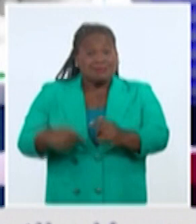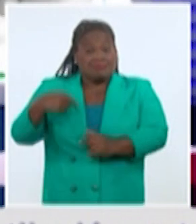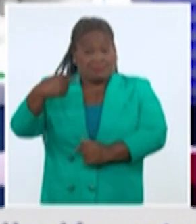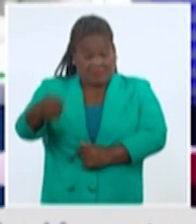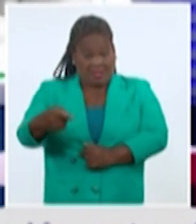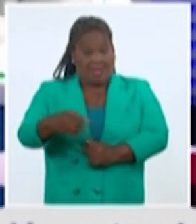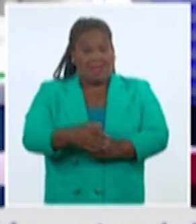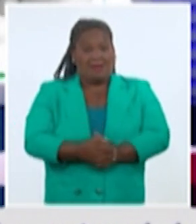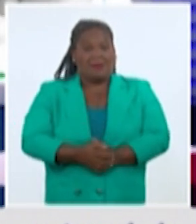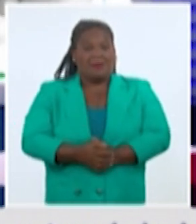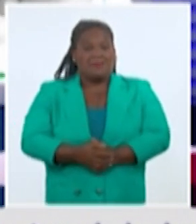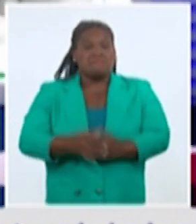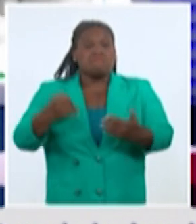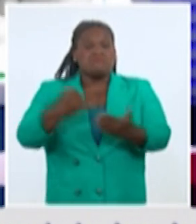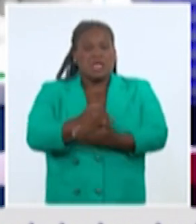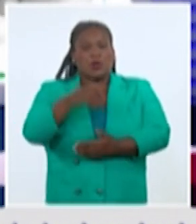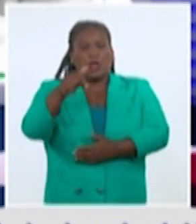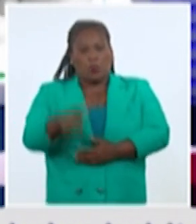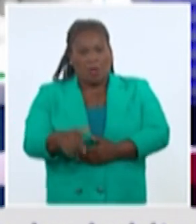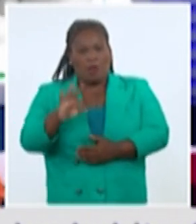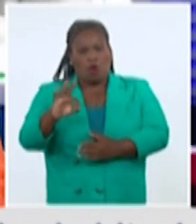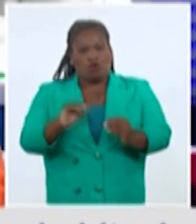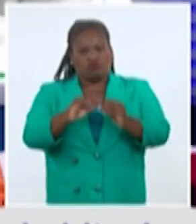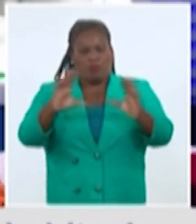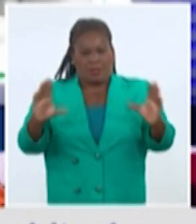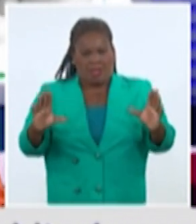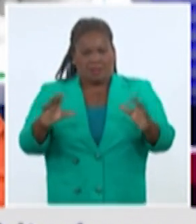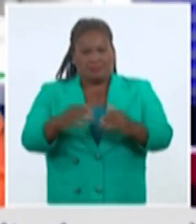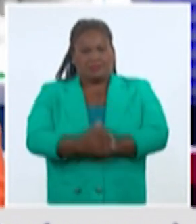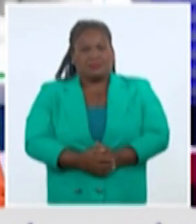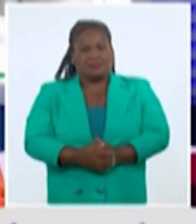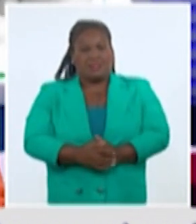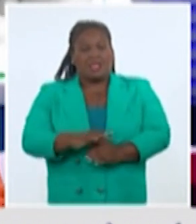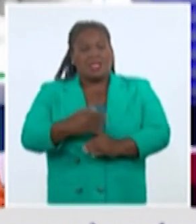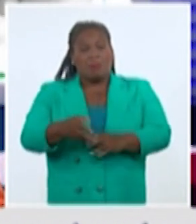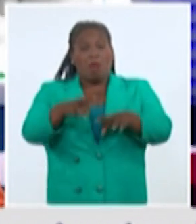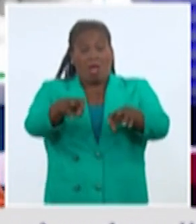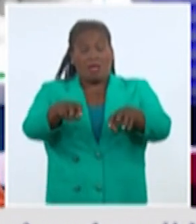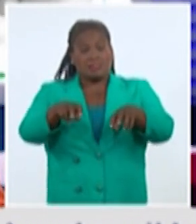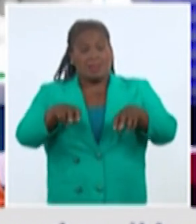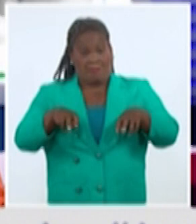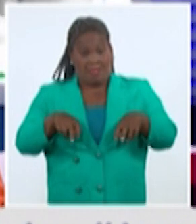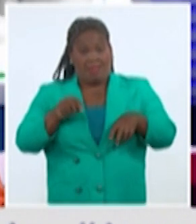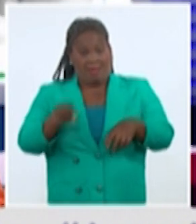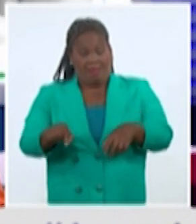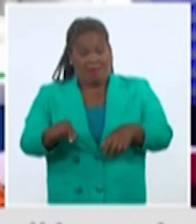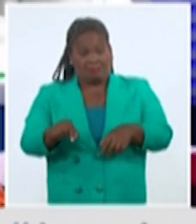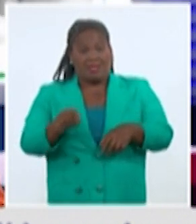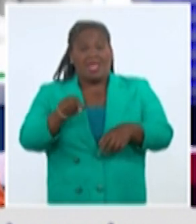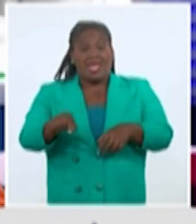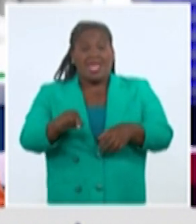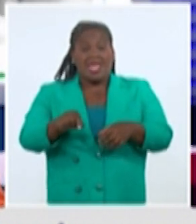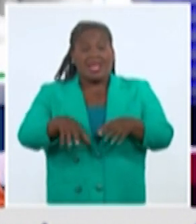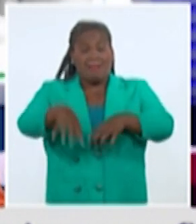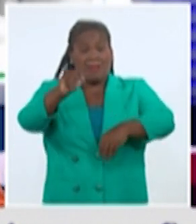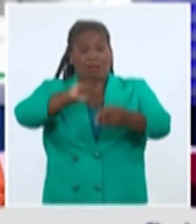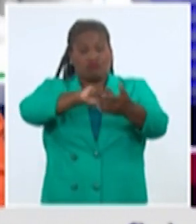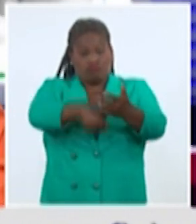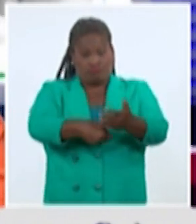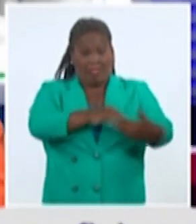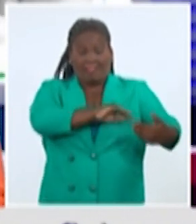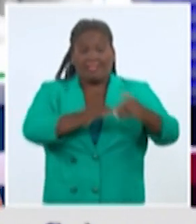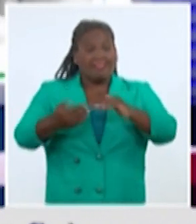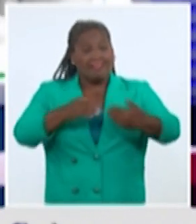debates que se suscitan en la Asamblea Nacional del Poder Popular en el Palacio de las Convenciones. Debates